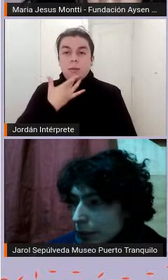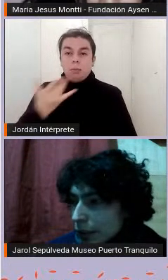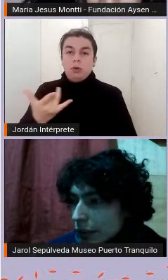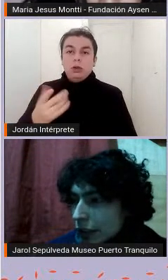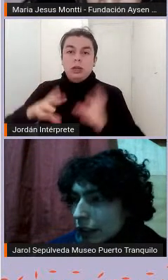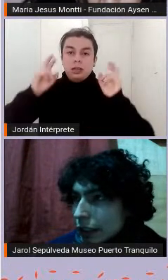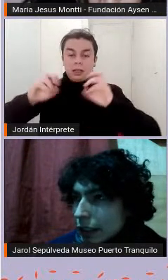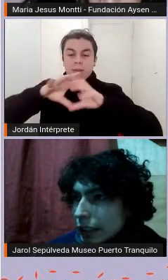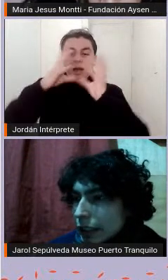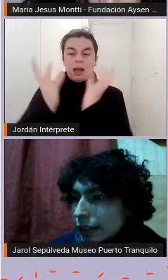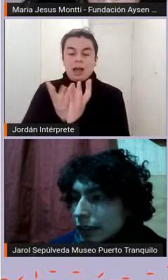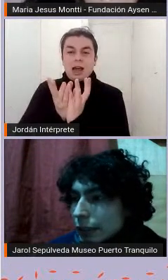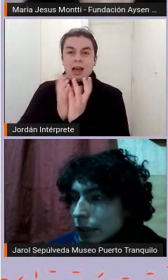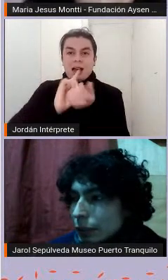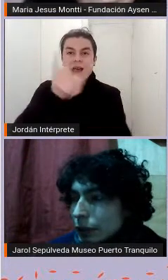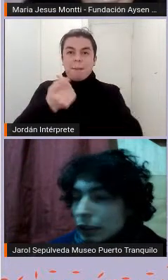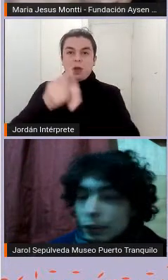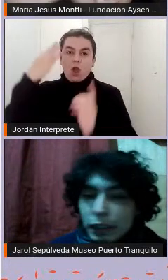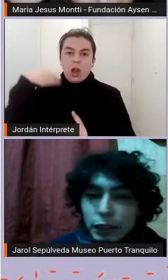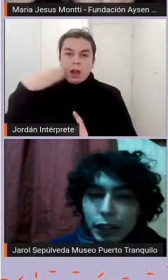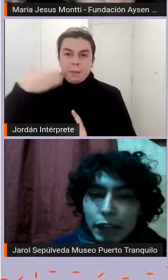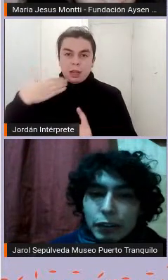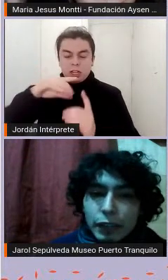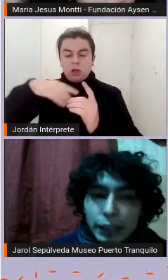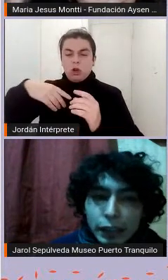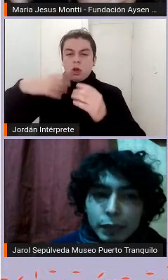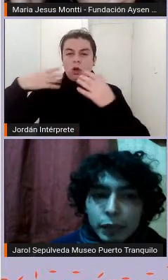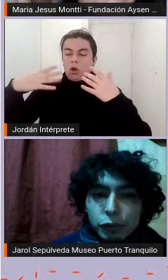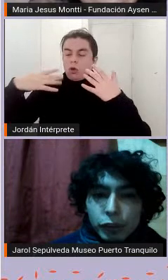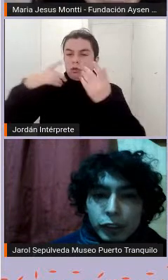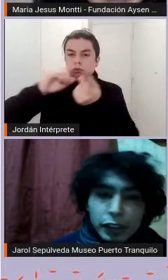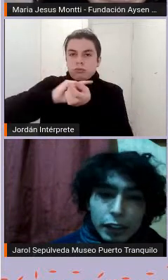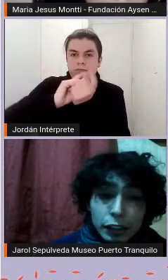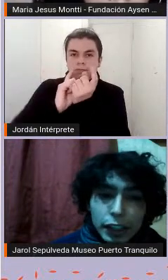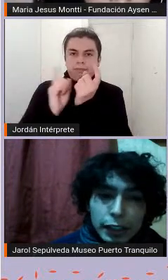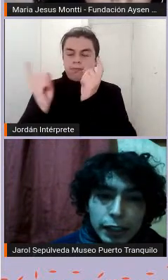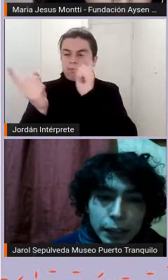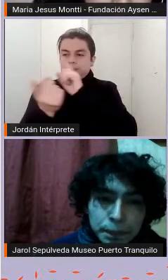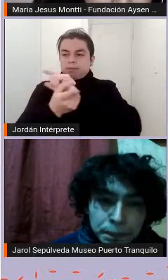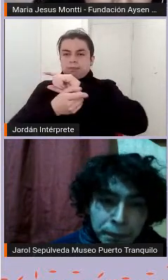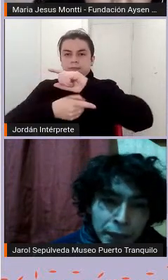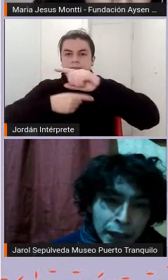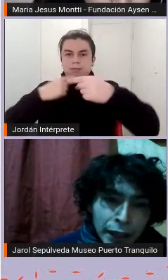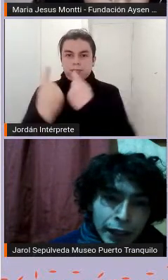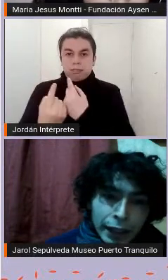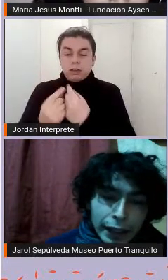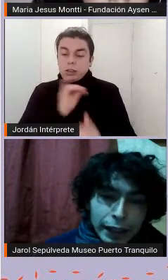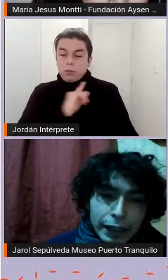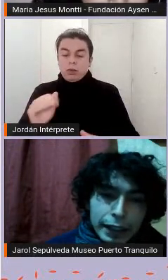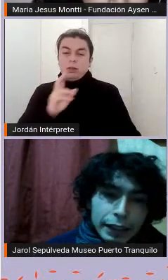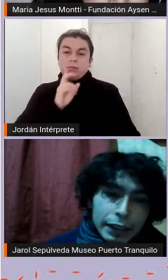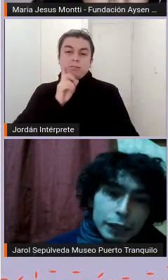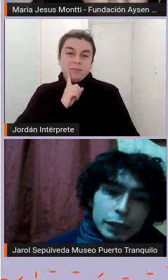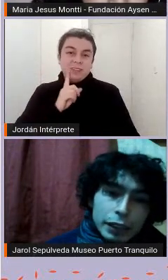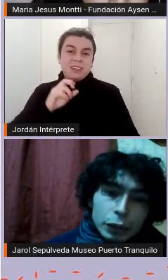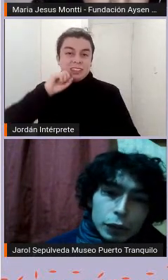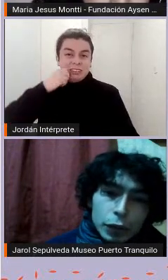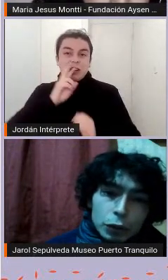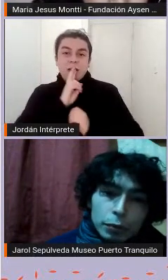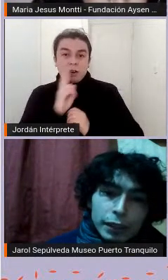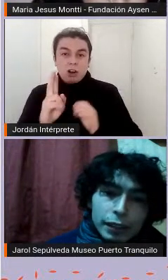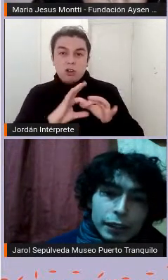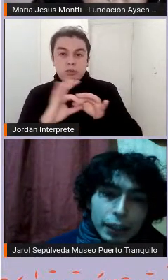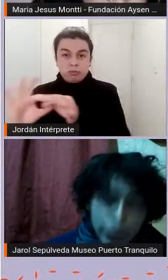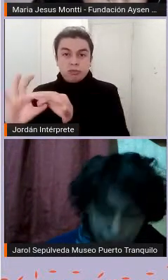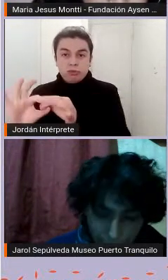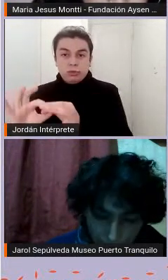cambio climático y el sistema, como lo estamos llevando a cabo, va a traer repercusiones si es que no ya las trae. Identidad de un territorio,